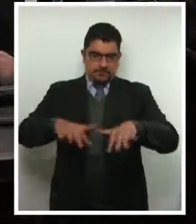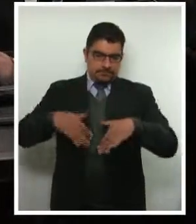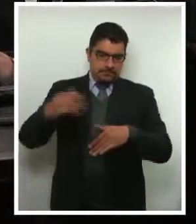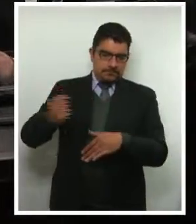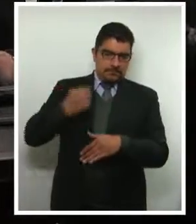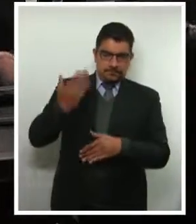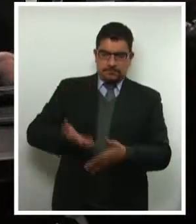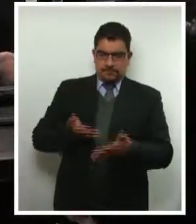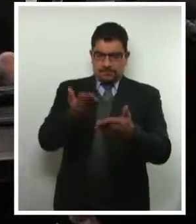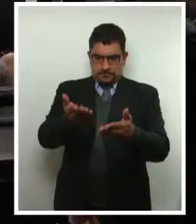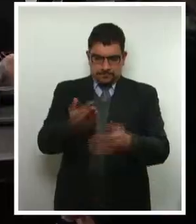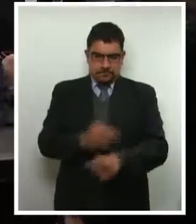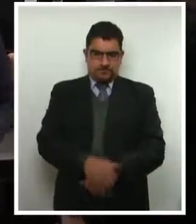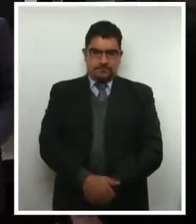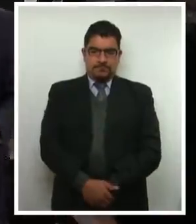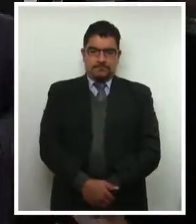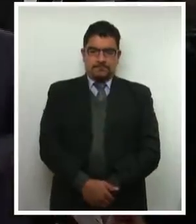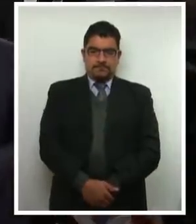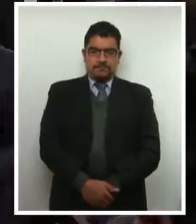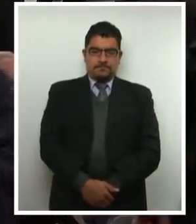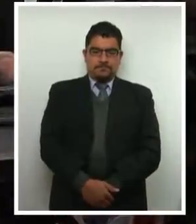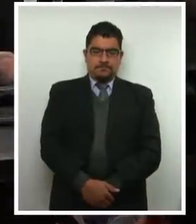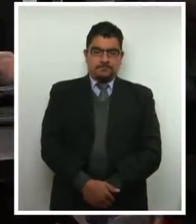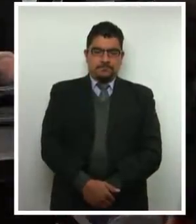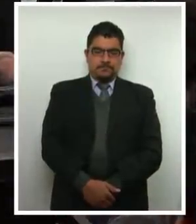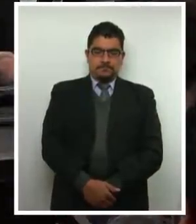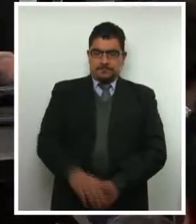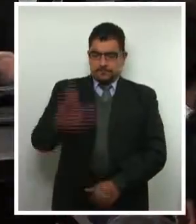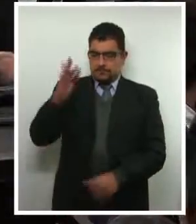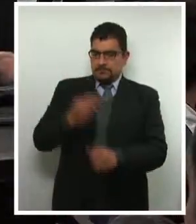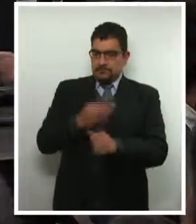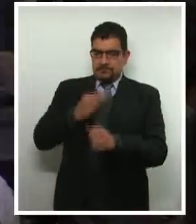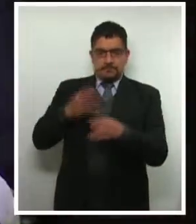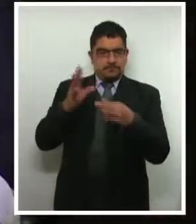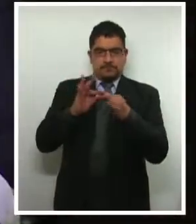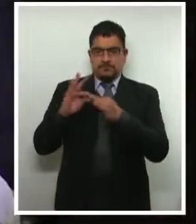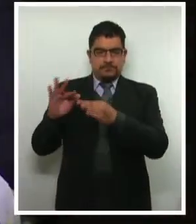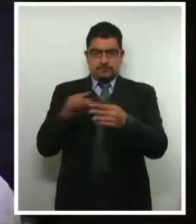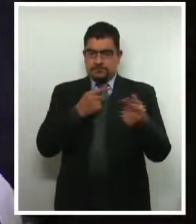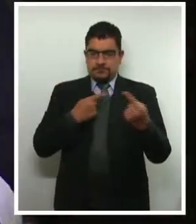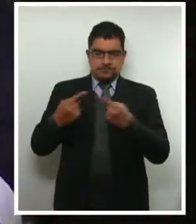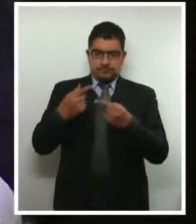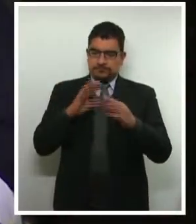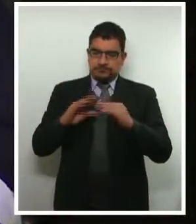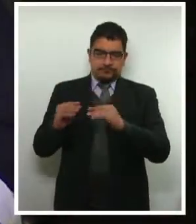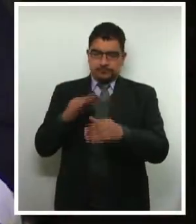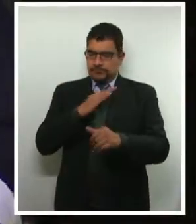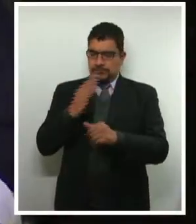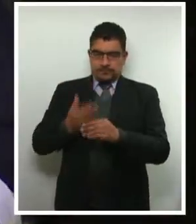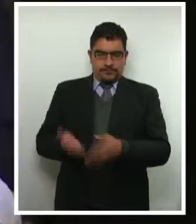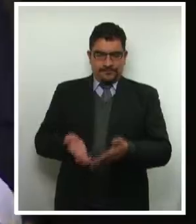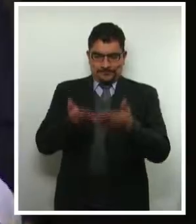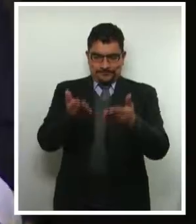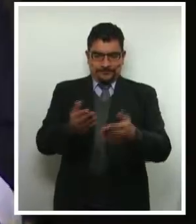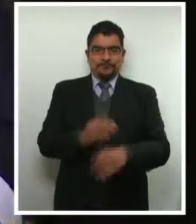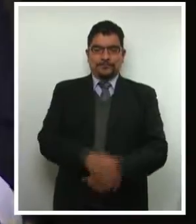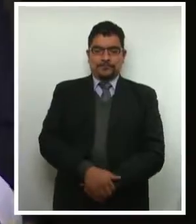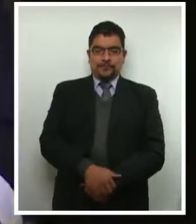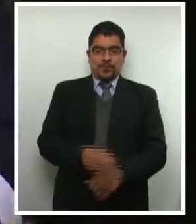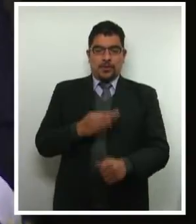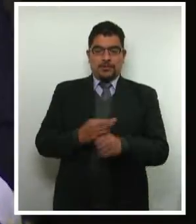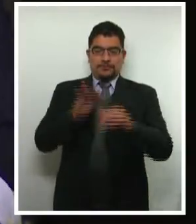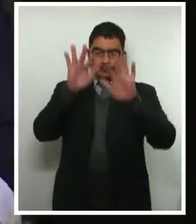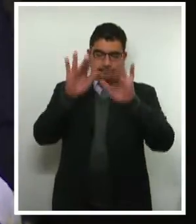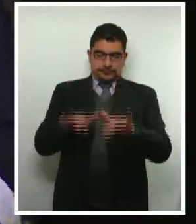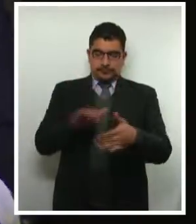en esta sesión. Ocasionó en la Asamblea. Y vamos a darle